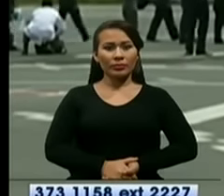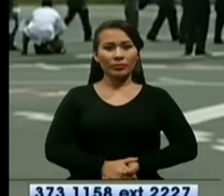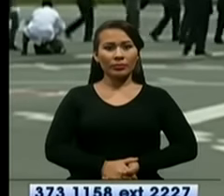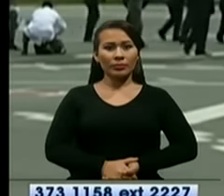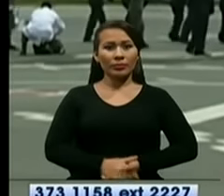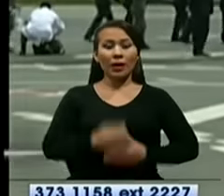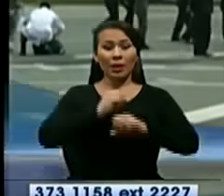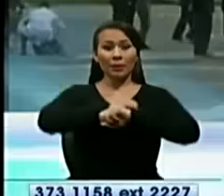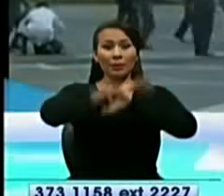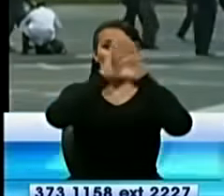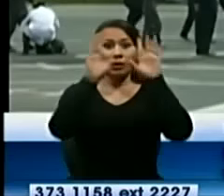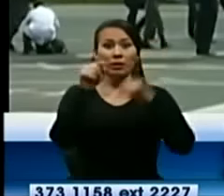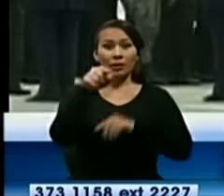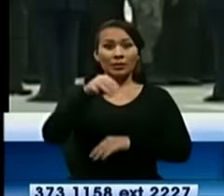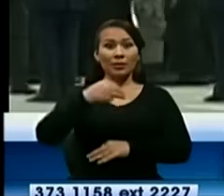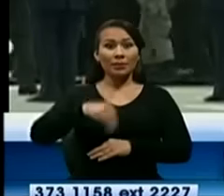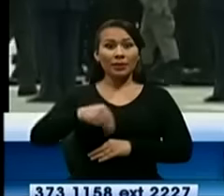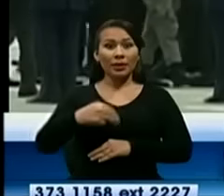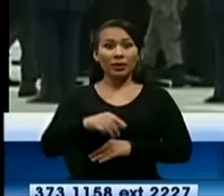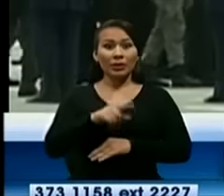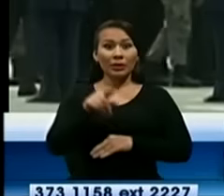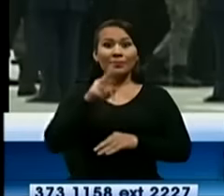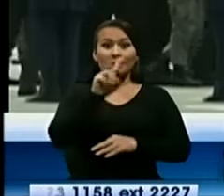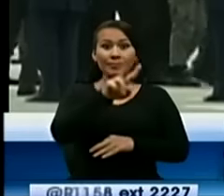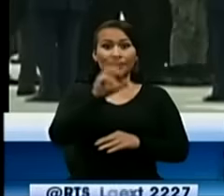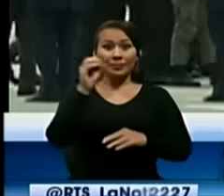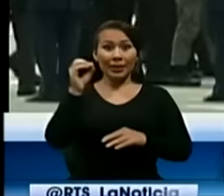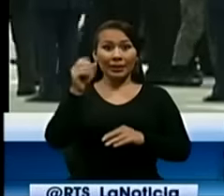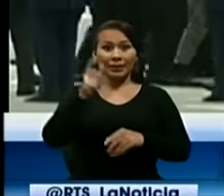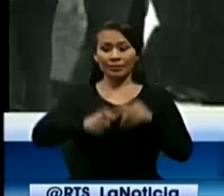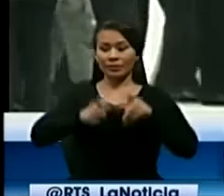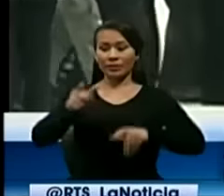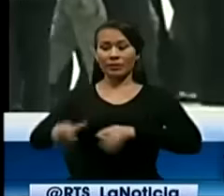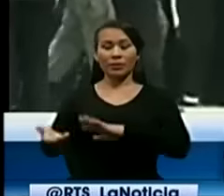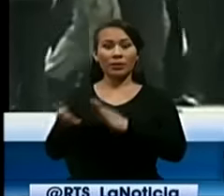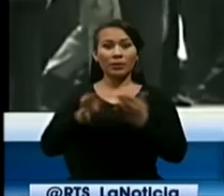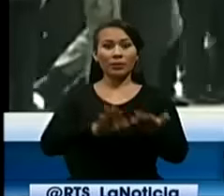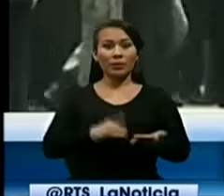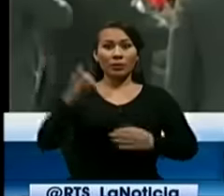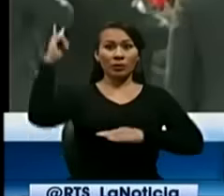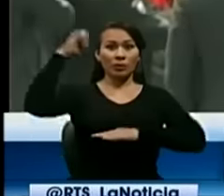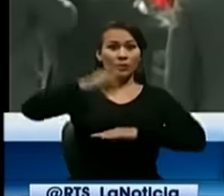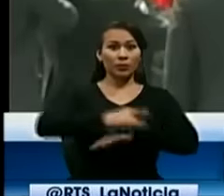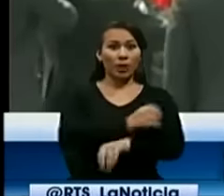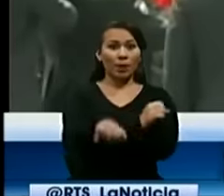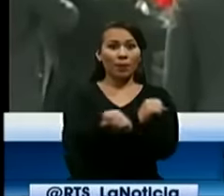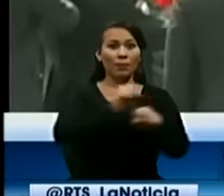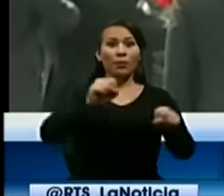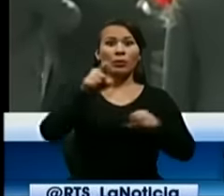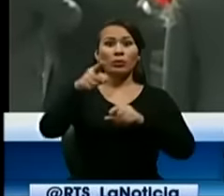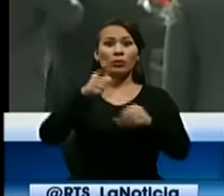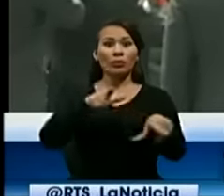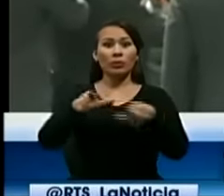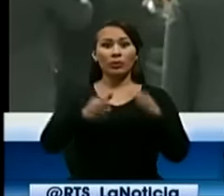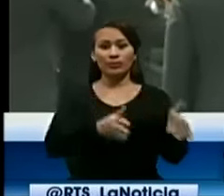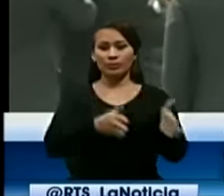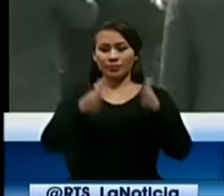La mañana de este miércoles, los cuerpos de 20 de los 22 militares muertos en el accidente aéreo llegaron a Quito.